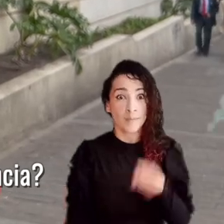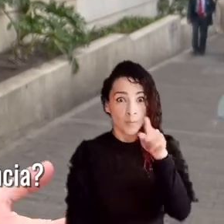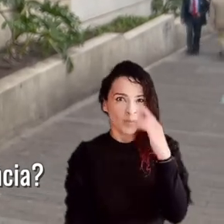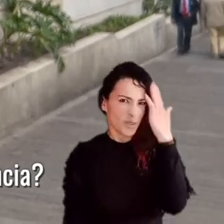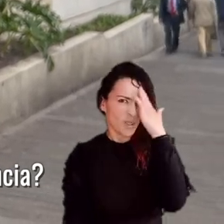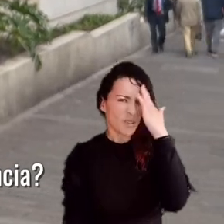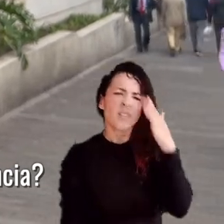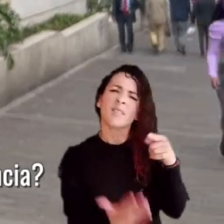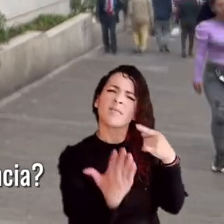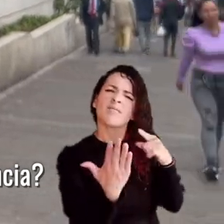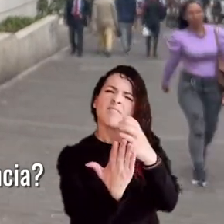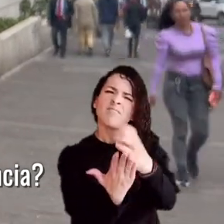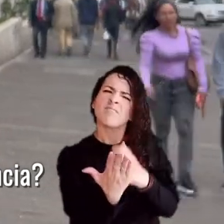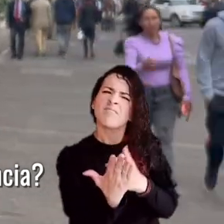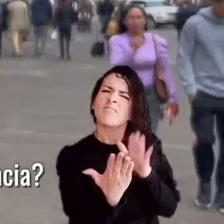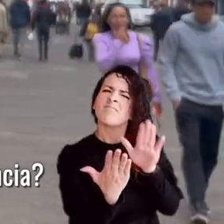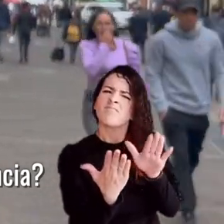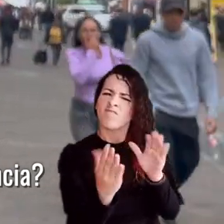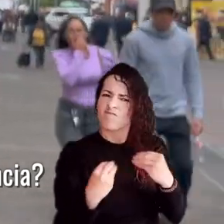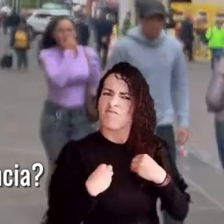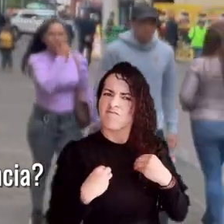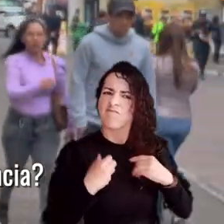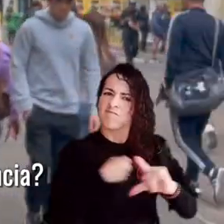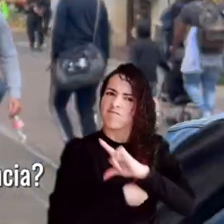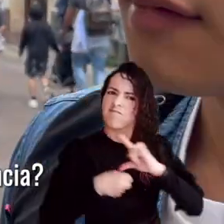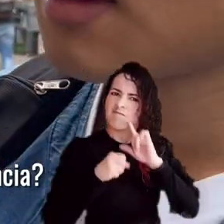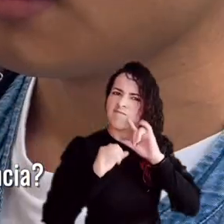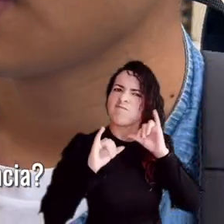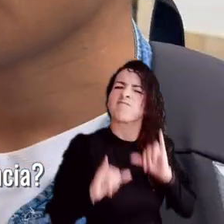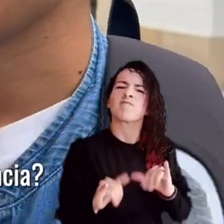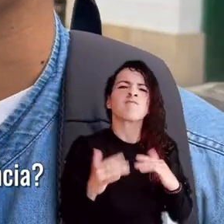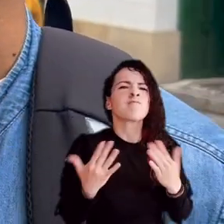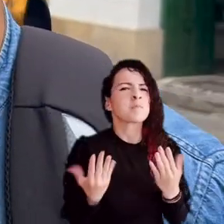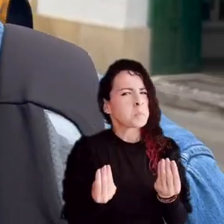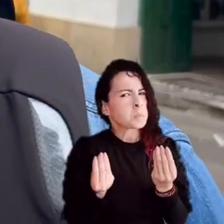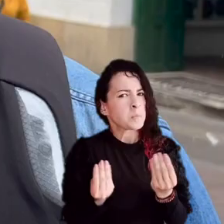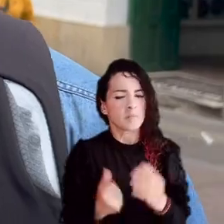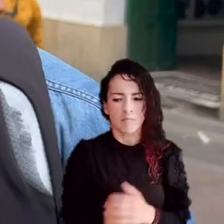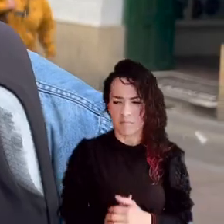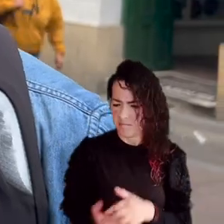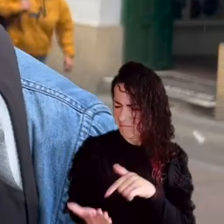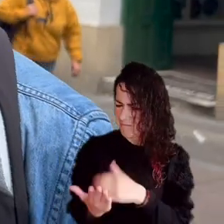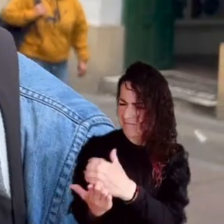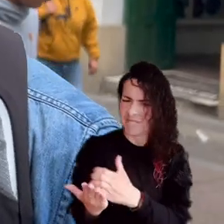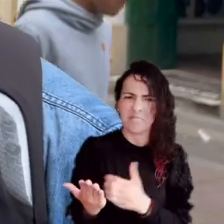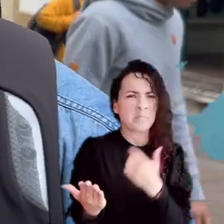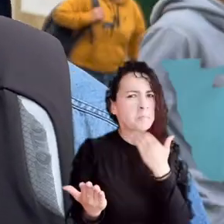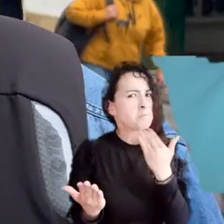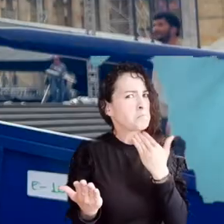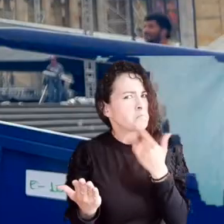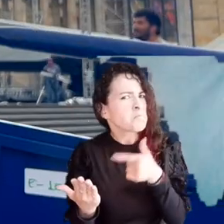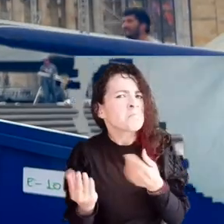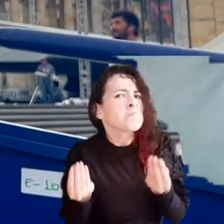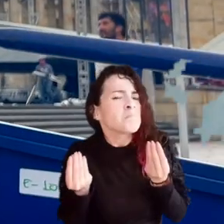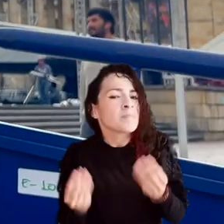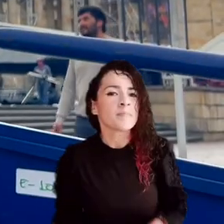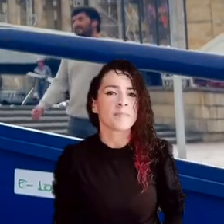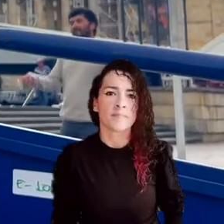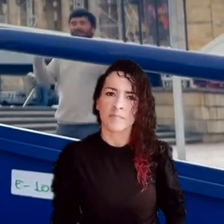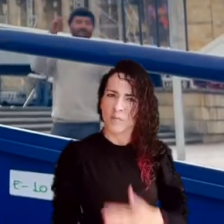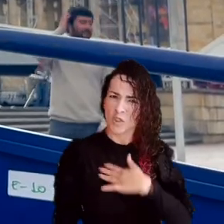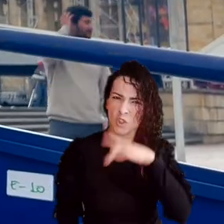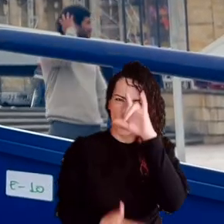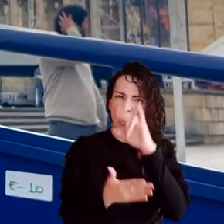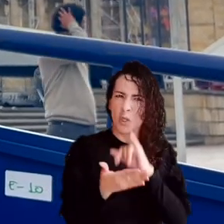¿Sabes para qué puedes necesitar un certificado de residencia? El certificado de residencia no, señora. Creo